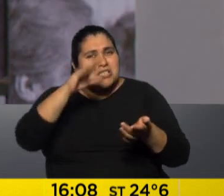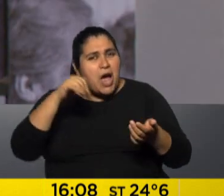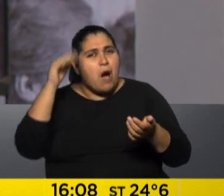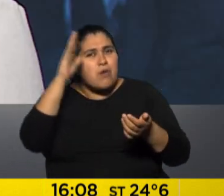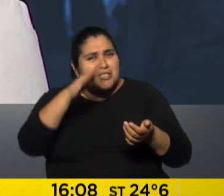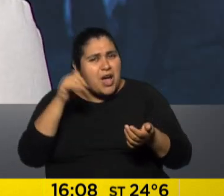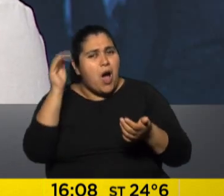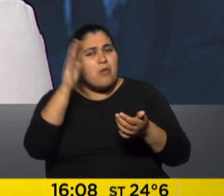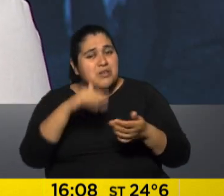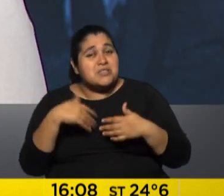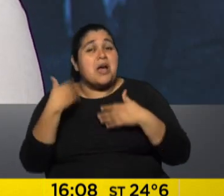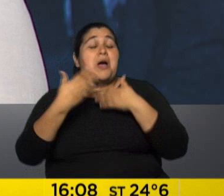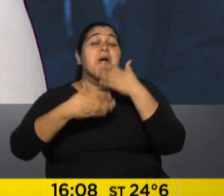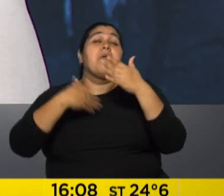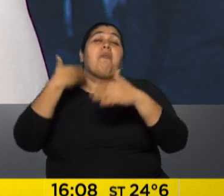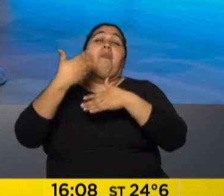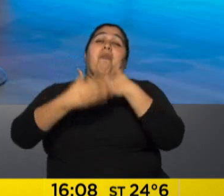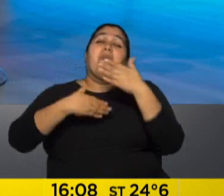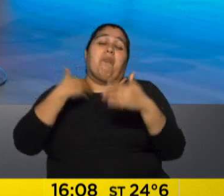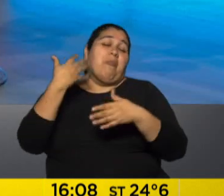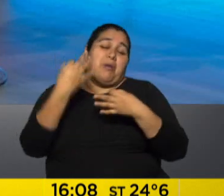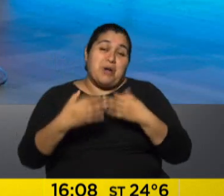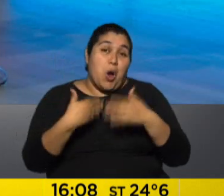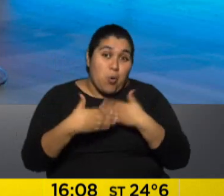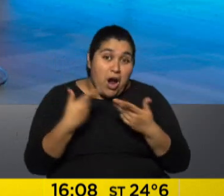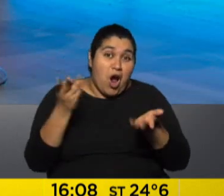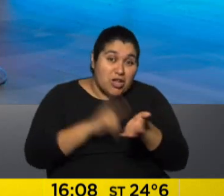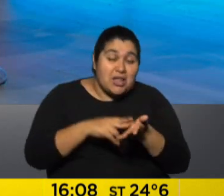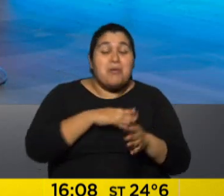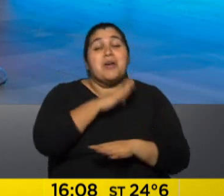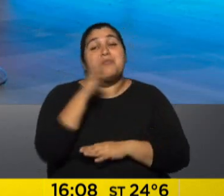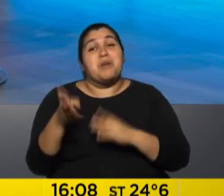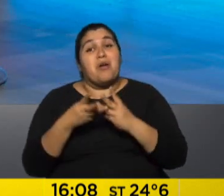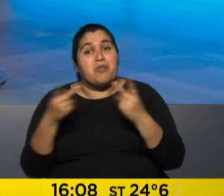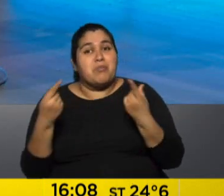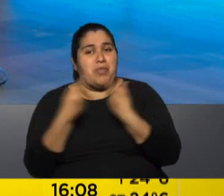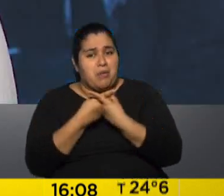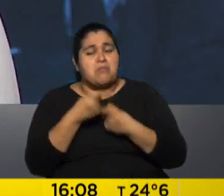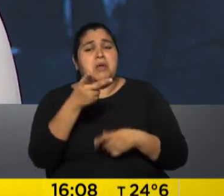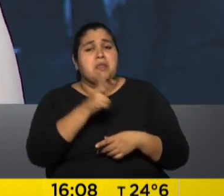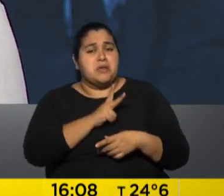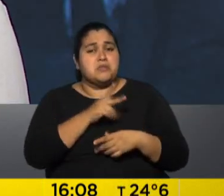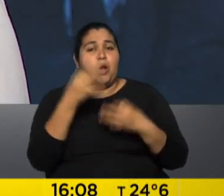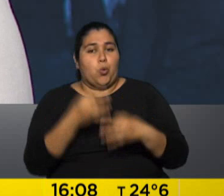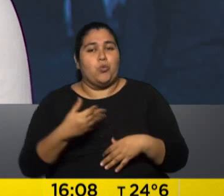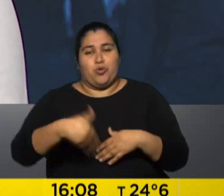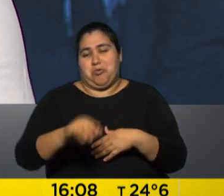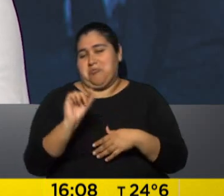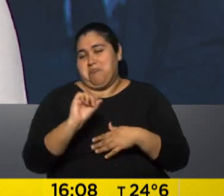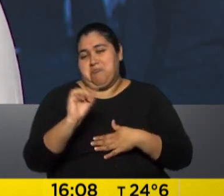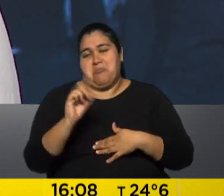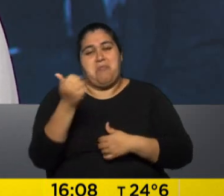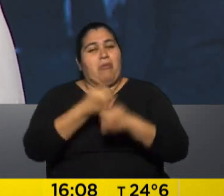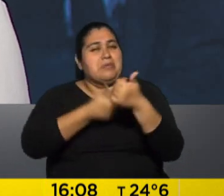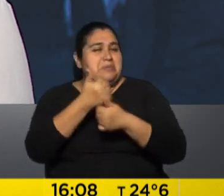¿Sí? Así fue, bueno, jugué de nuevo y cuando terminó el partido, una de las chicas me dice, che, nosotros jugamos en un torneito, como esto